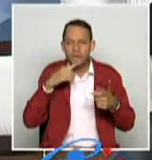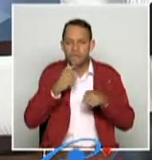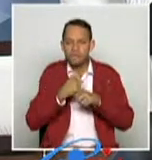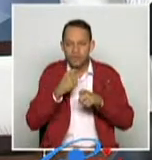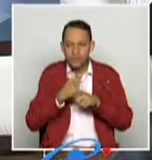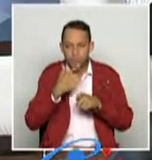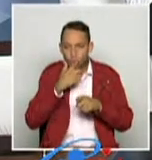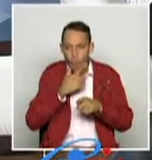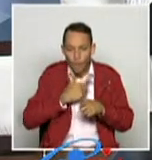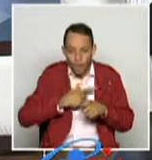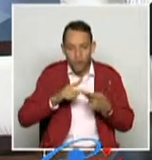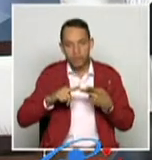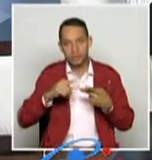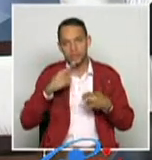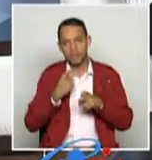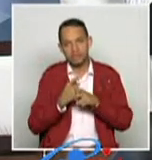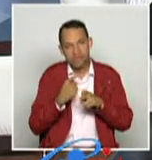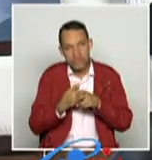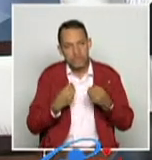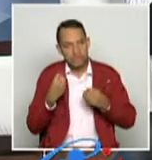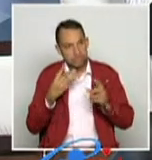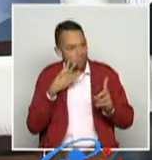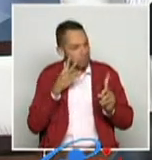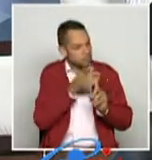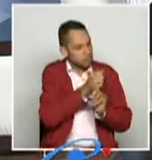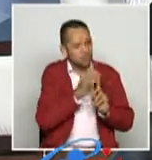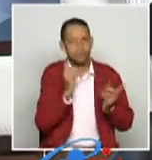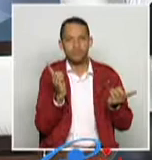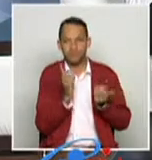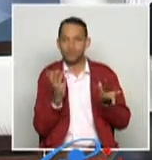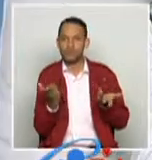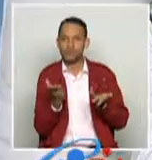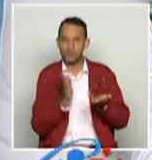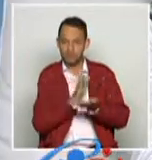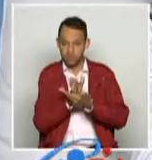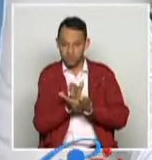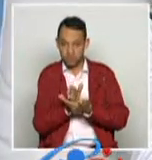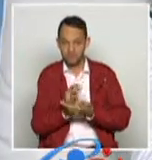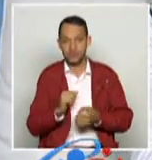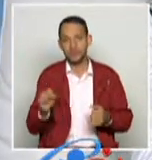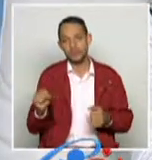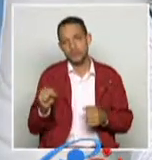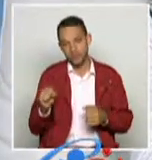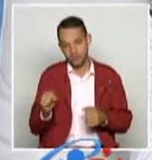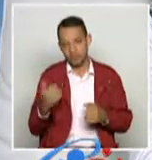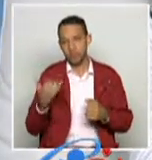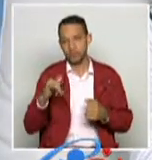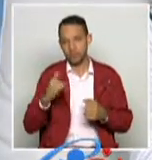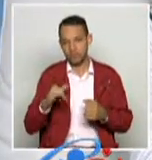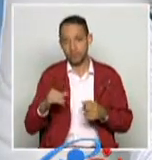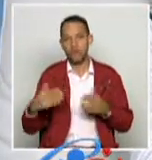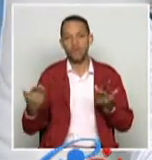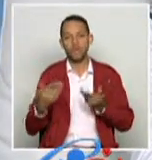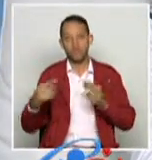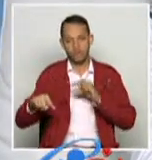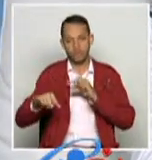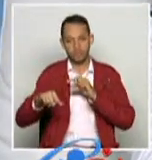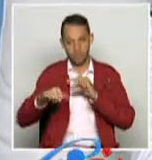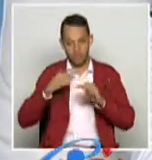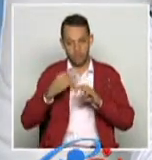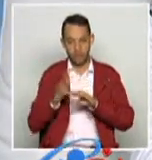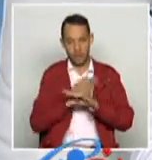que su niño de pronto no haya sido atendido oportunamente puede ir a esa brigada? Bueno, es importante que nos envíen la